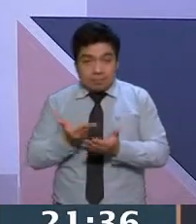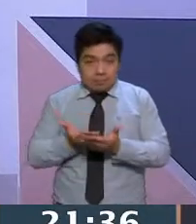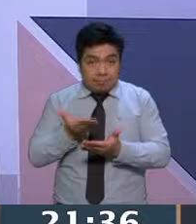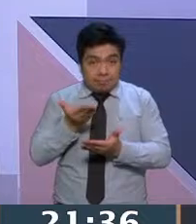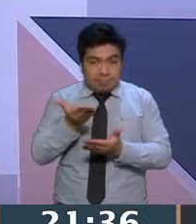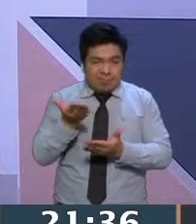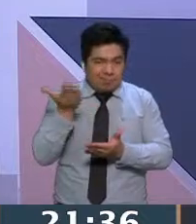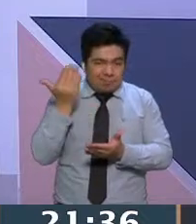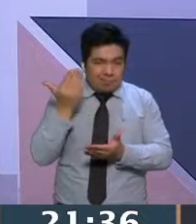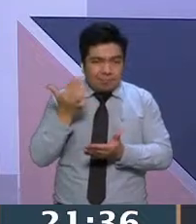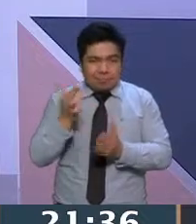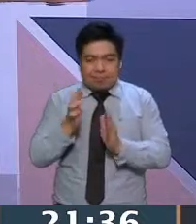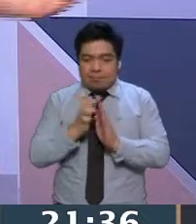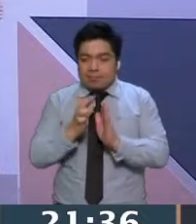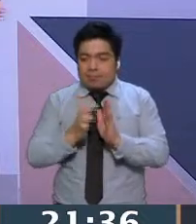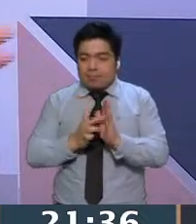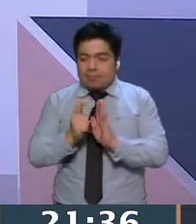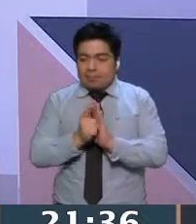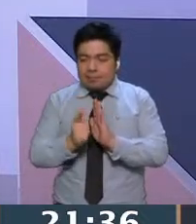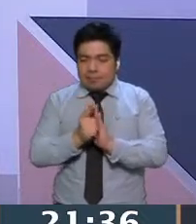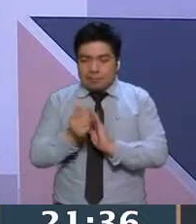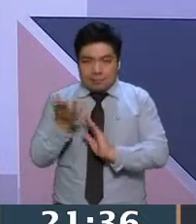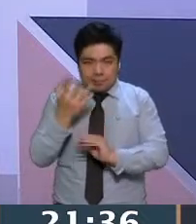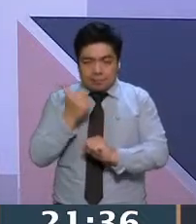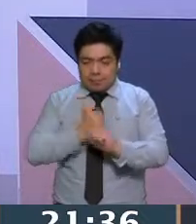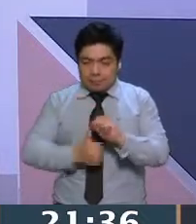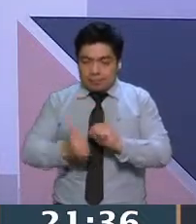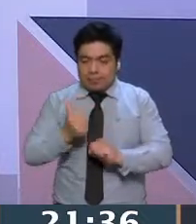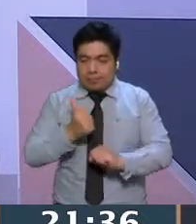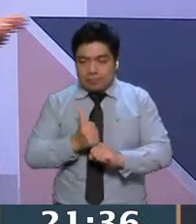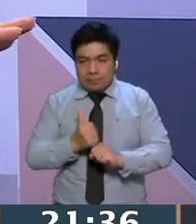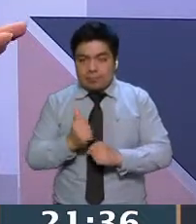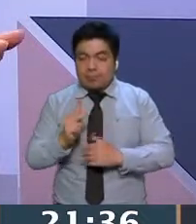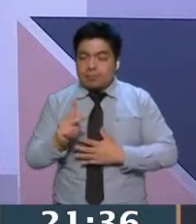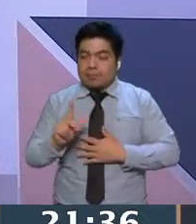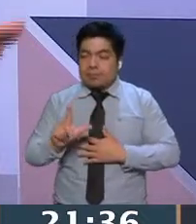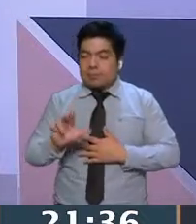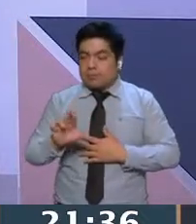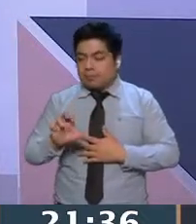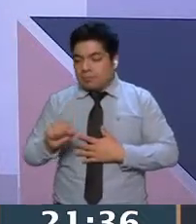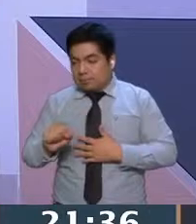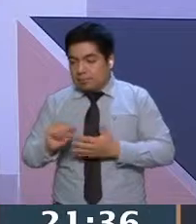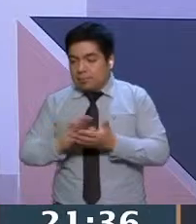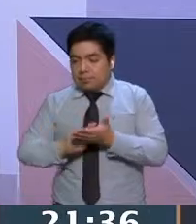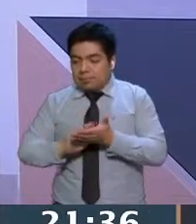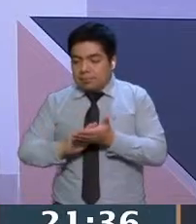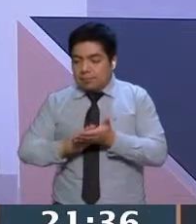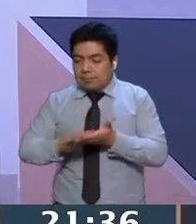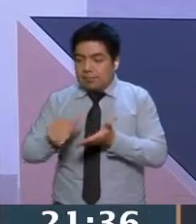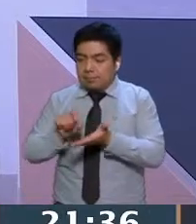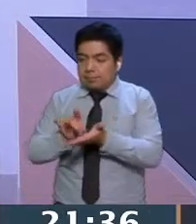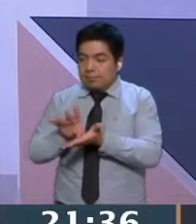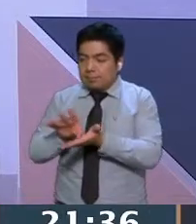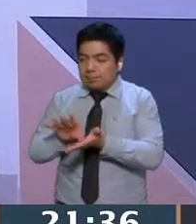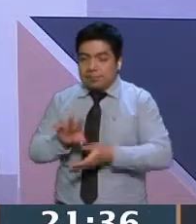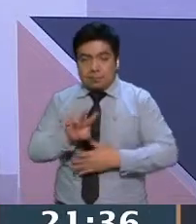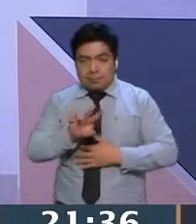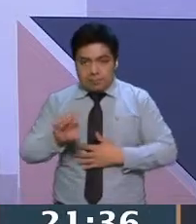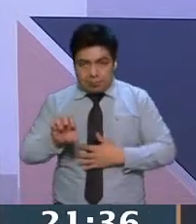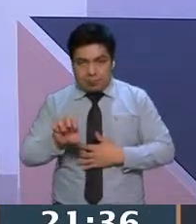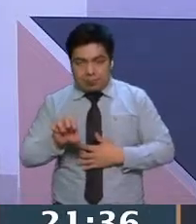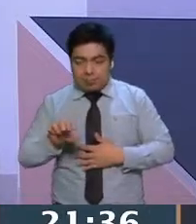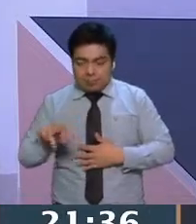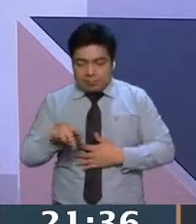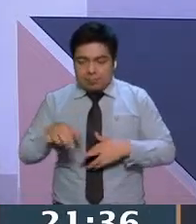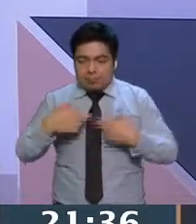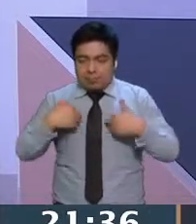de la anterior reforma que propuso hace un par de años, eliminar a los pluris, de plano, los 200 representantes vía